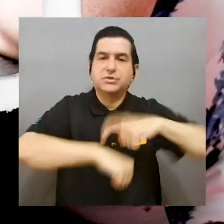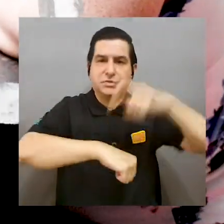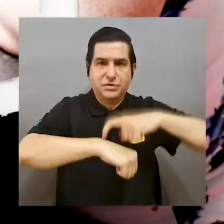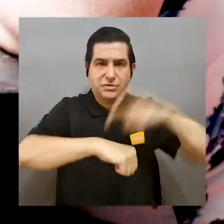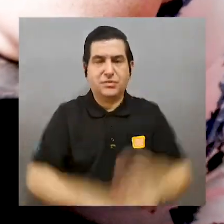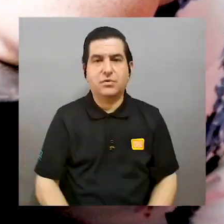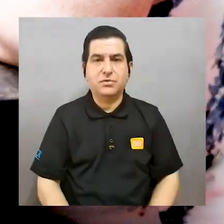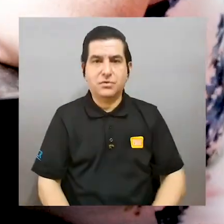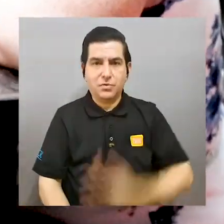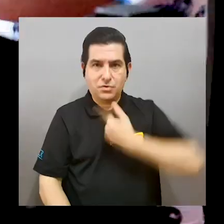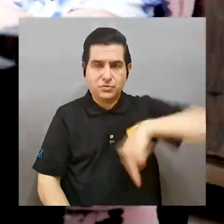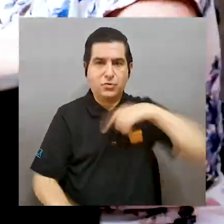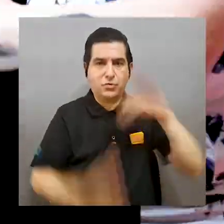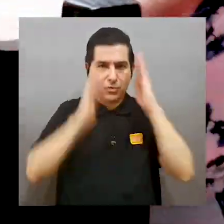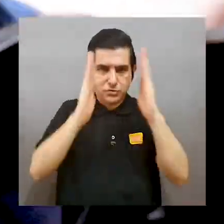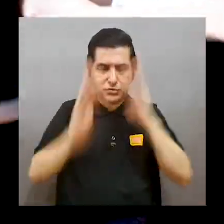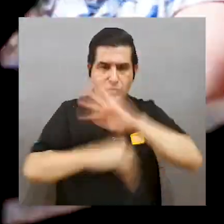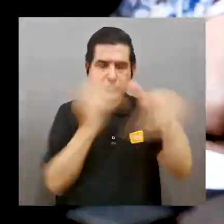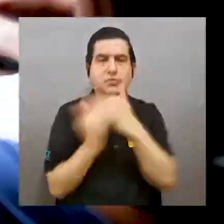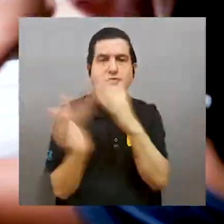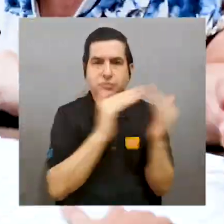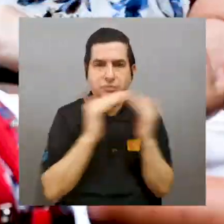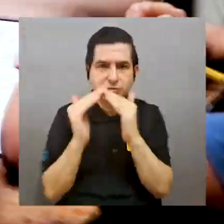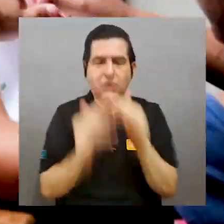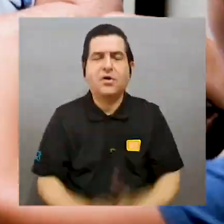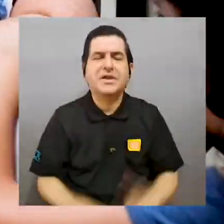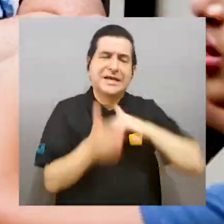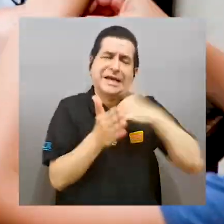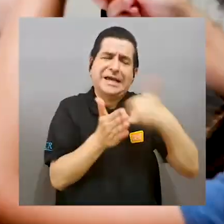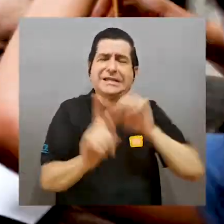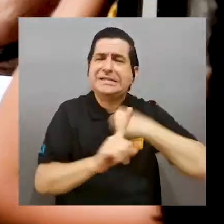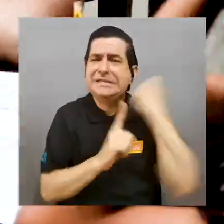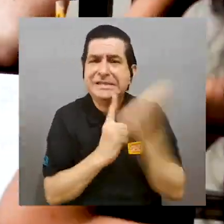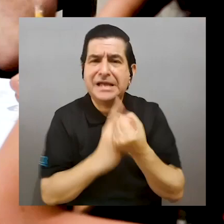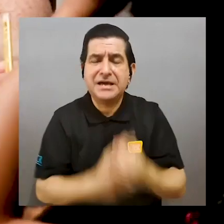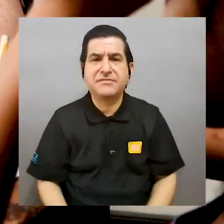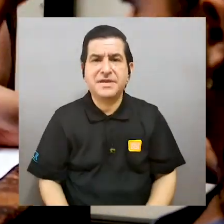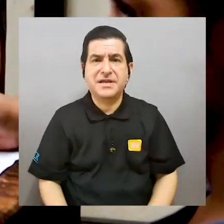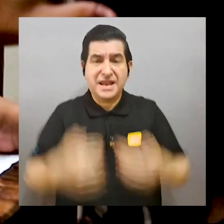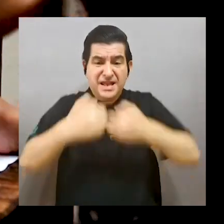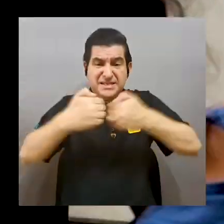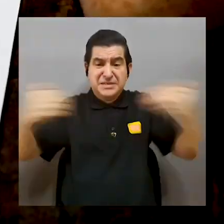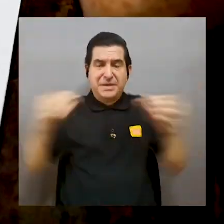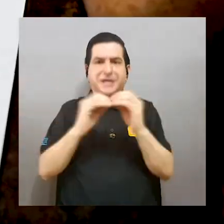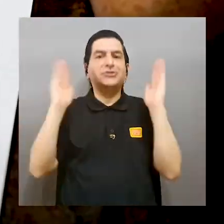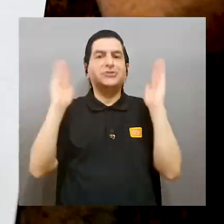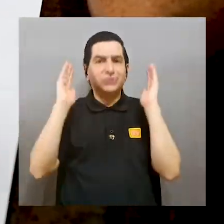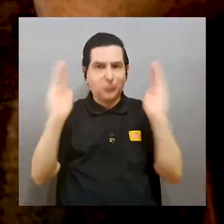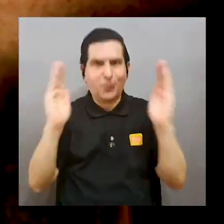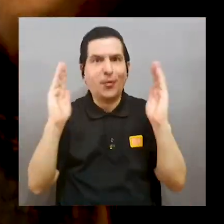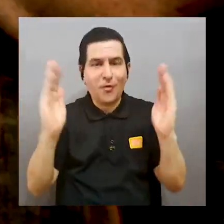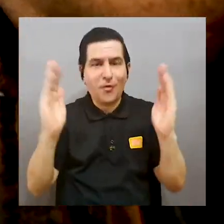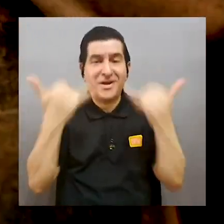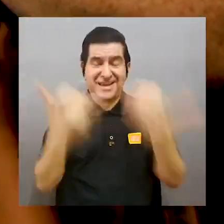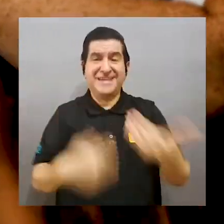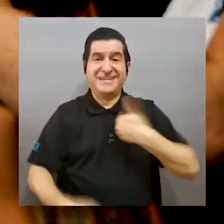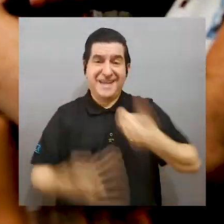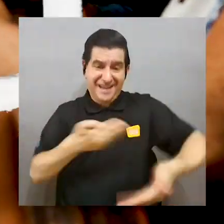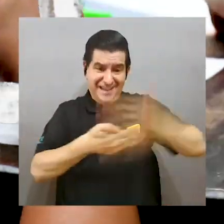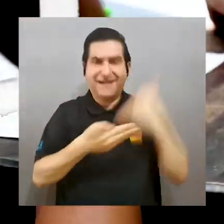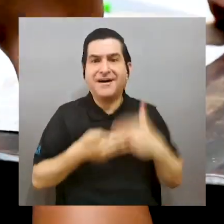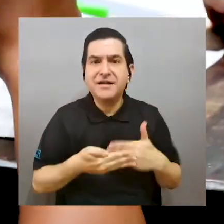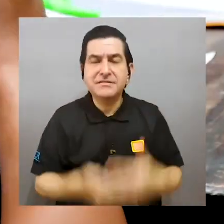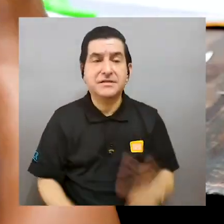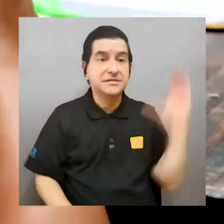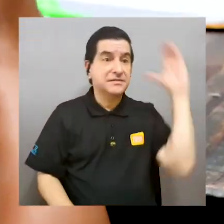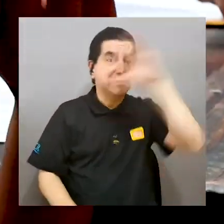otros momentos. Tenemos que estar muy atentos de toda la población vulnerable. Se ensanchan las brechas que ya teníamos